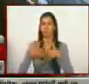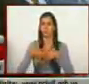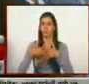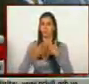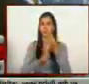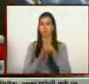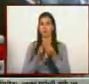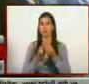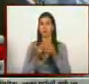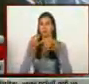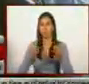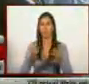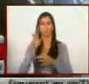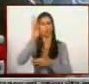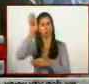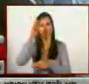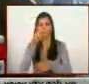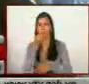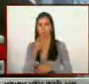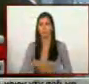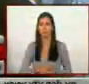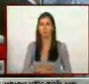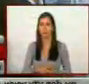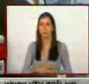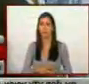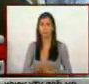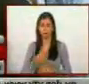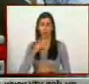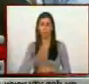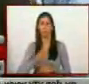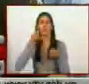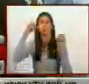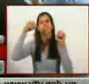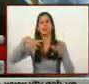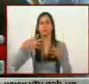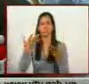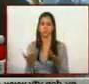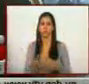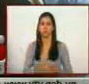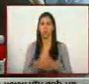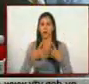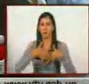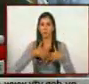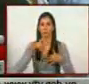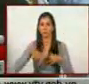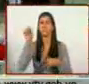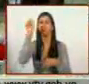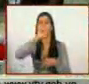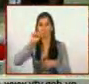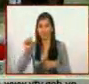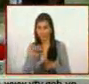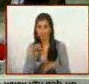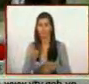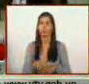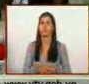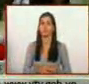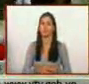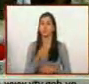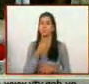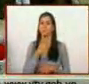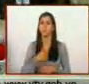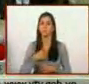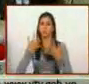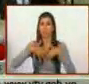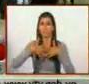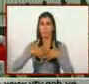y asegurara mi futuro. Con tal de renunciar. Con tal de renunciar. Tanto a la empresa como al sindicato. Reiteran